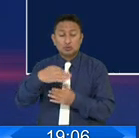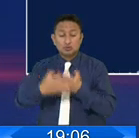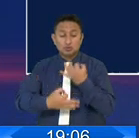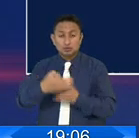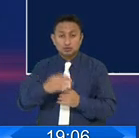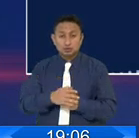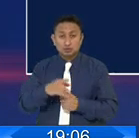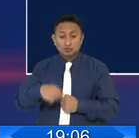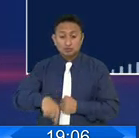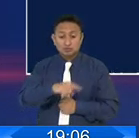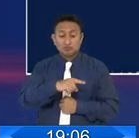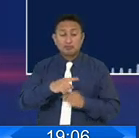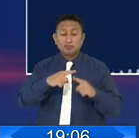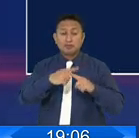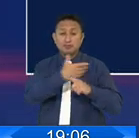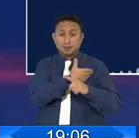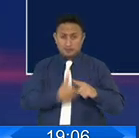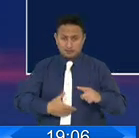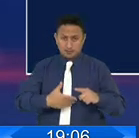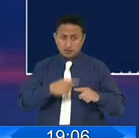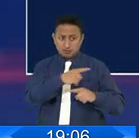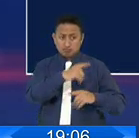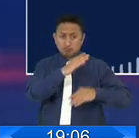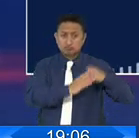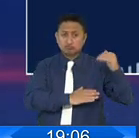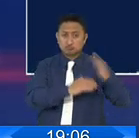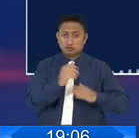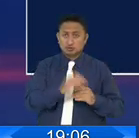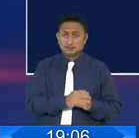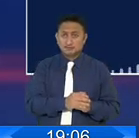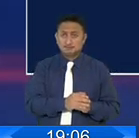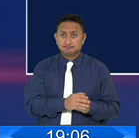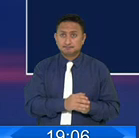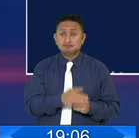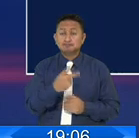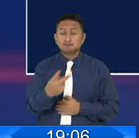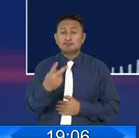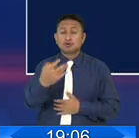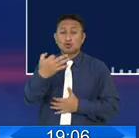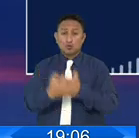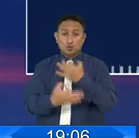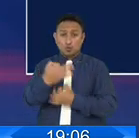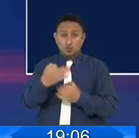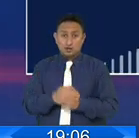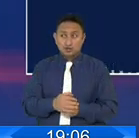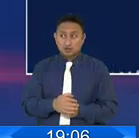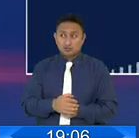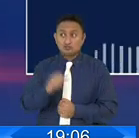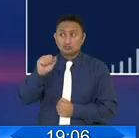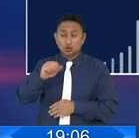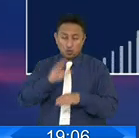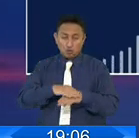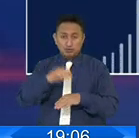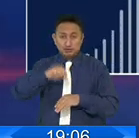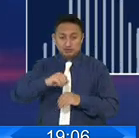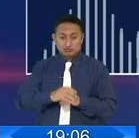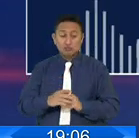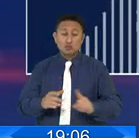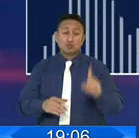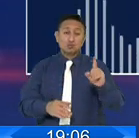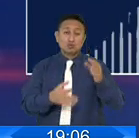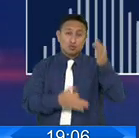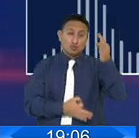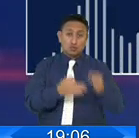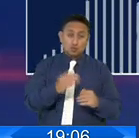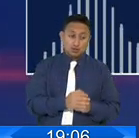da la inocencia al expresidente. Es decir, 2 jueces dicen que es responsable y 1 juez,